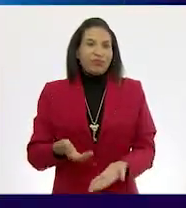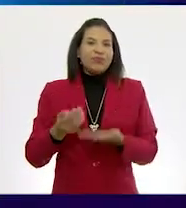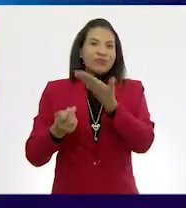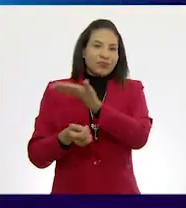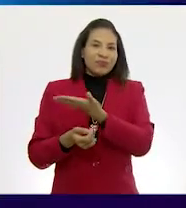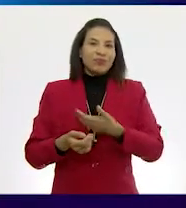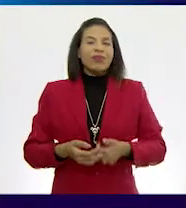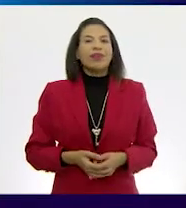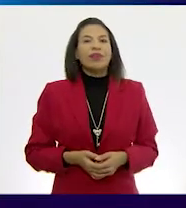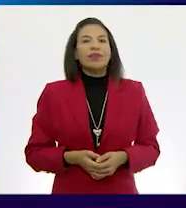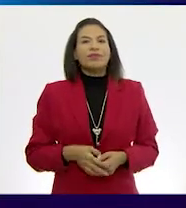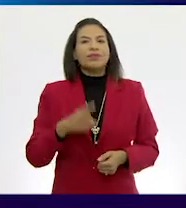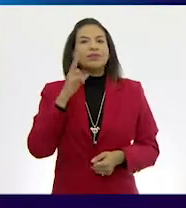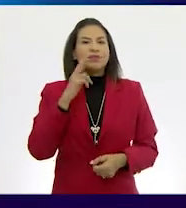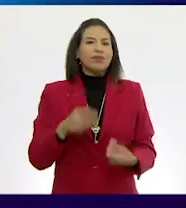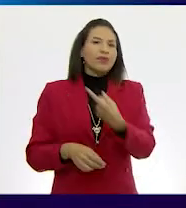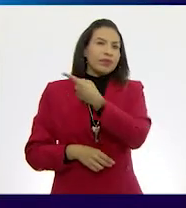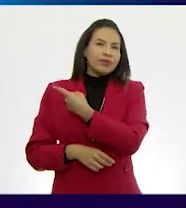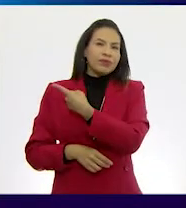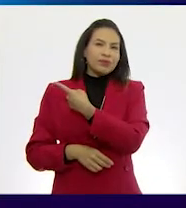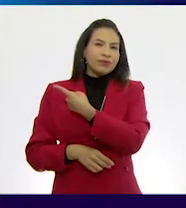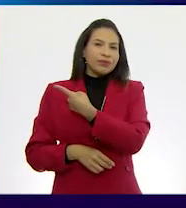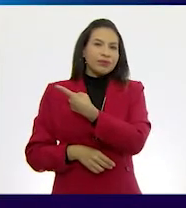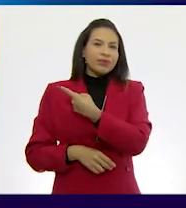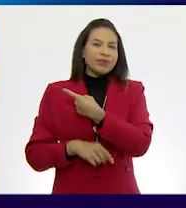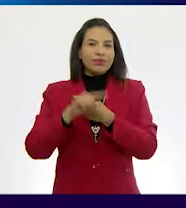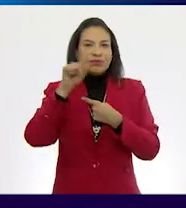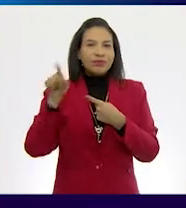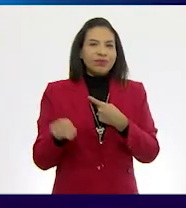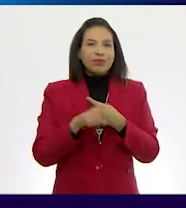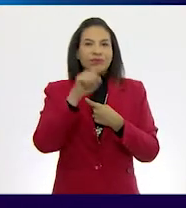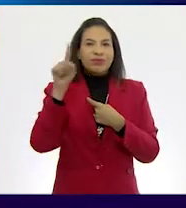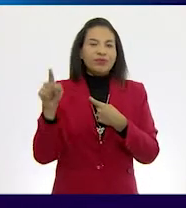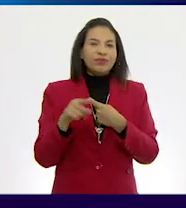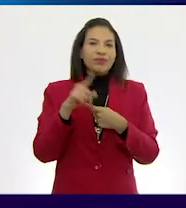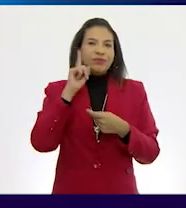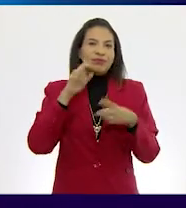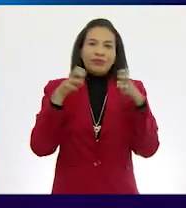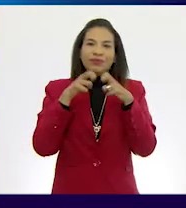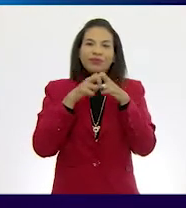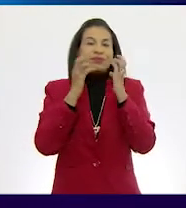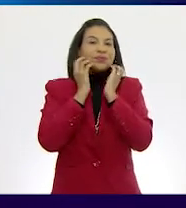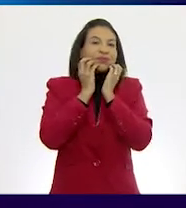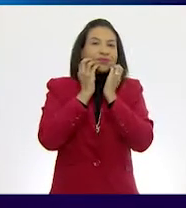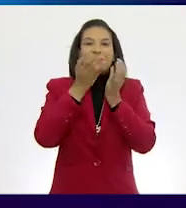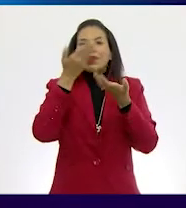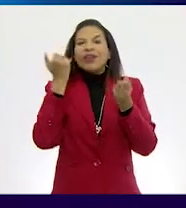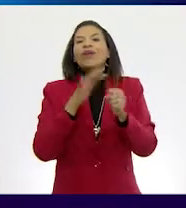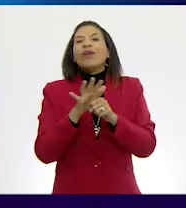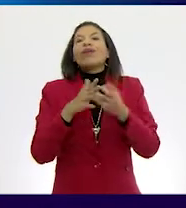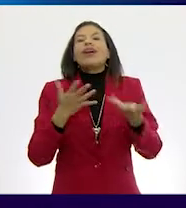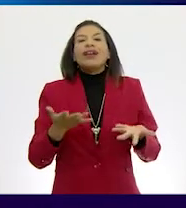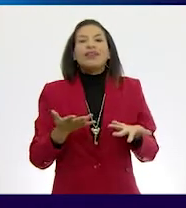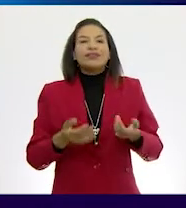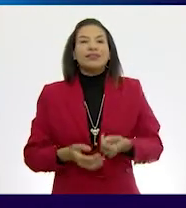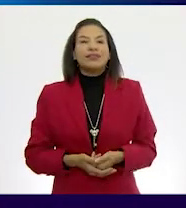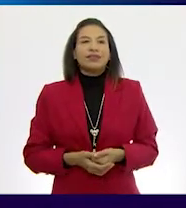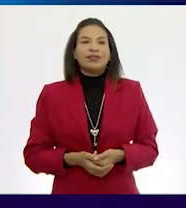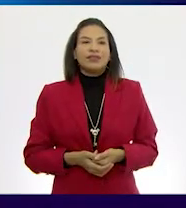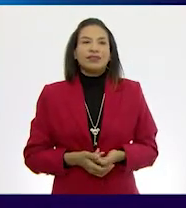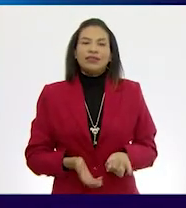y aparece en pantalla nuestra ruleta gira y al está muy nerviosa por saber cuál es si es